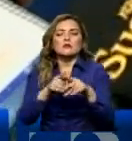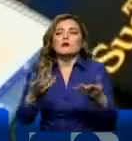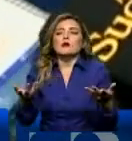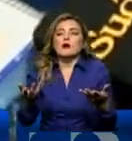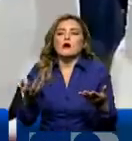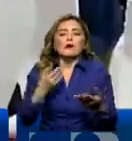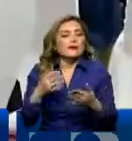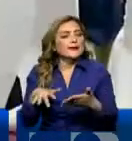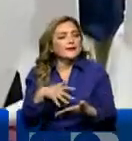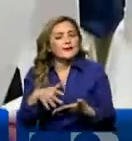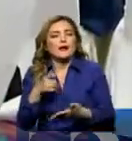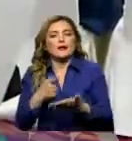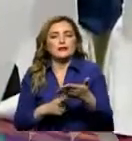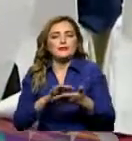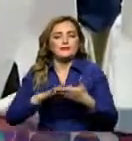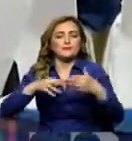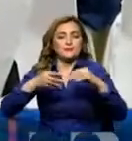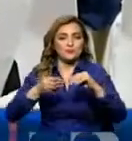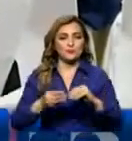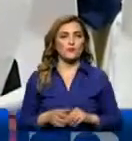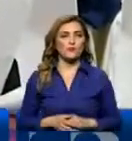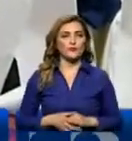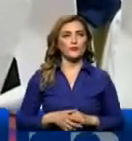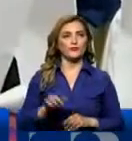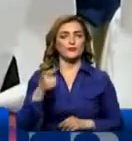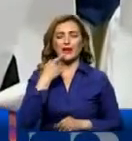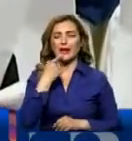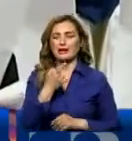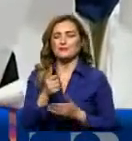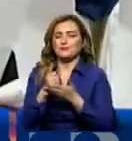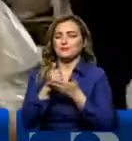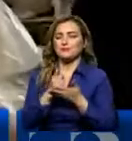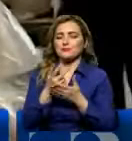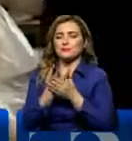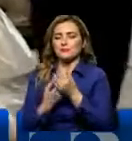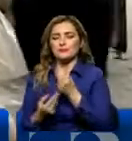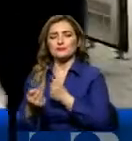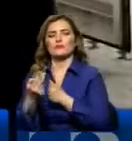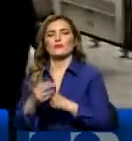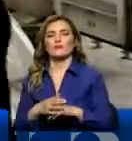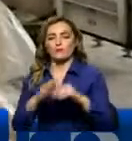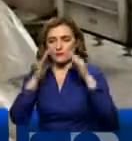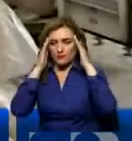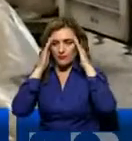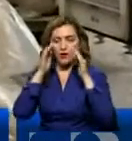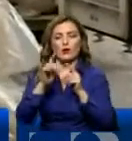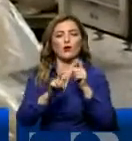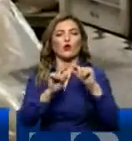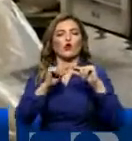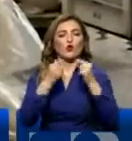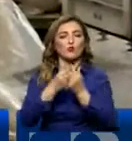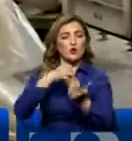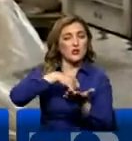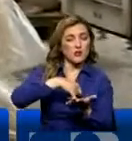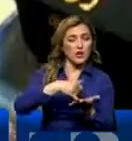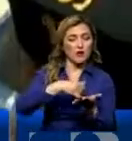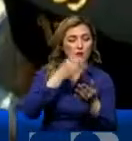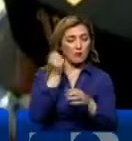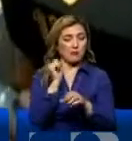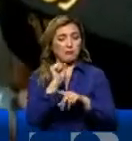las inquietudes. Ontaneda aseguró que se buscarán beneficios para ambas partes, sin descuidar a los sectores más